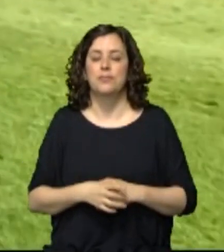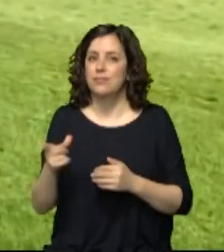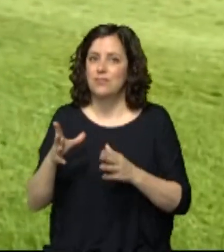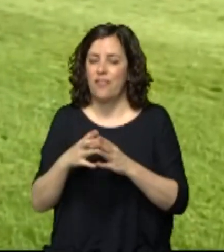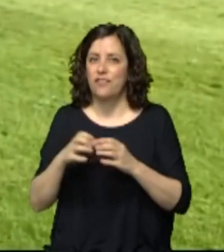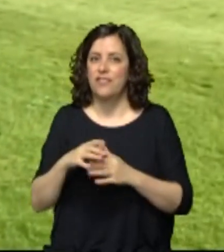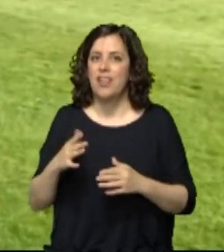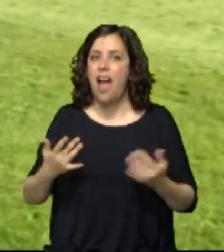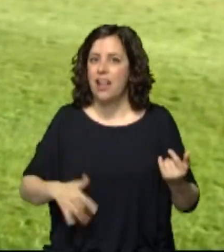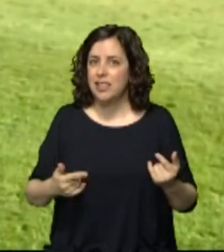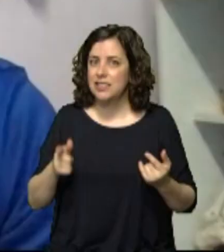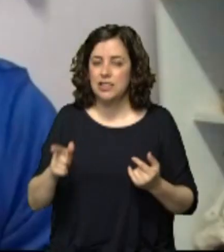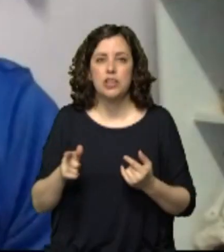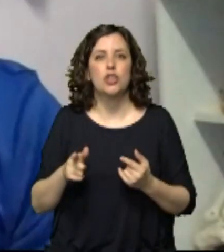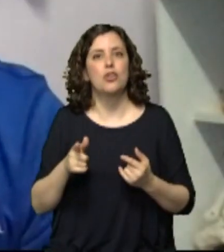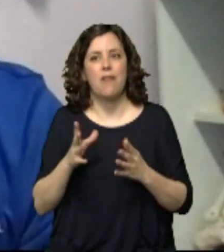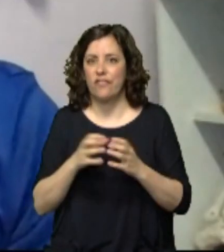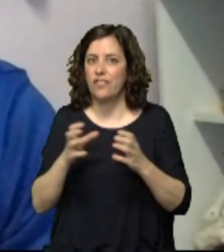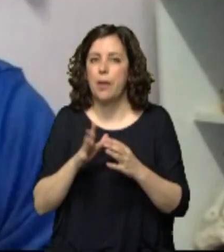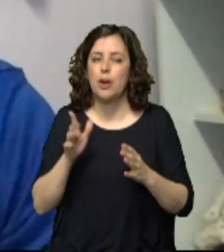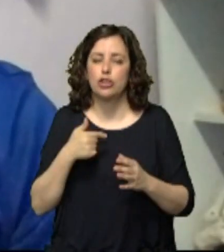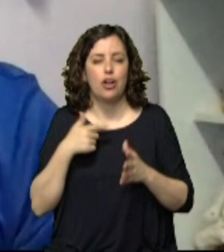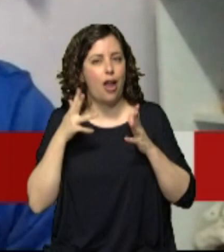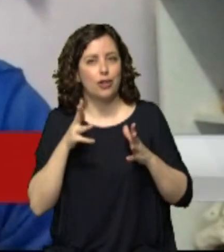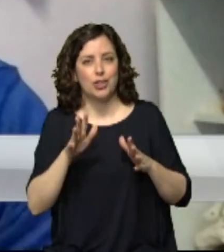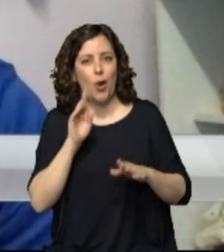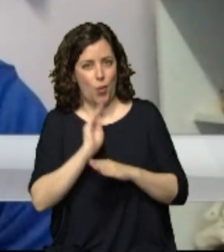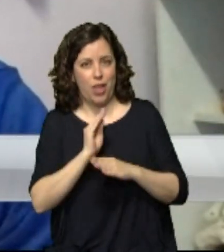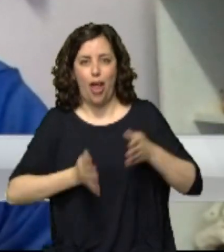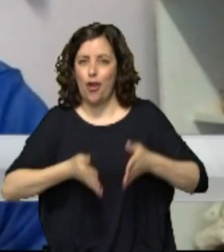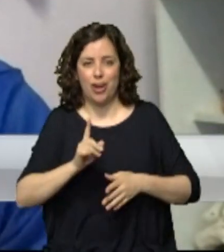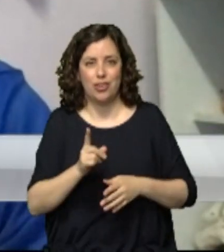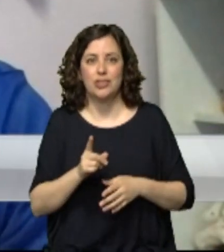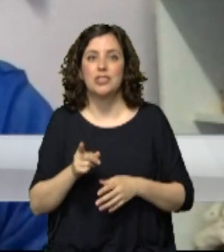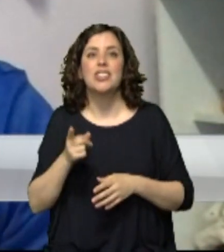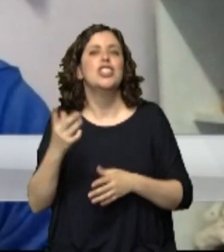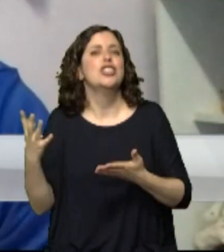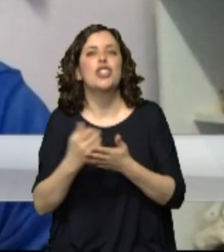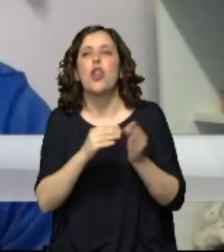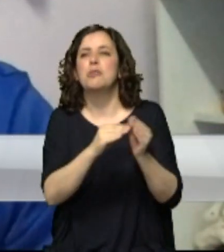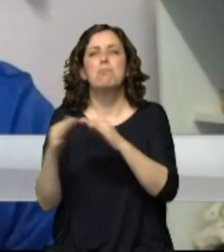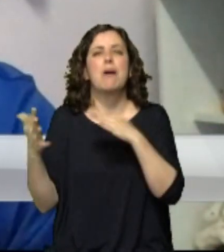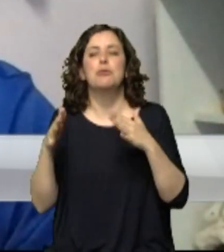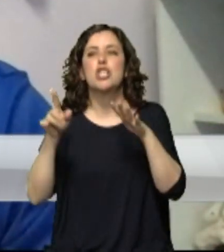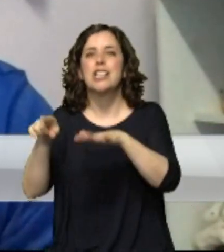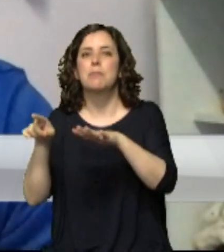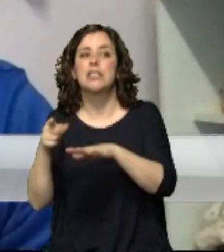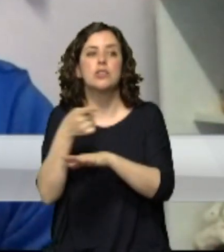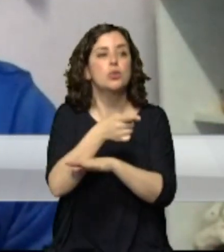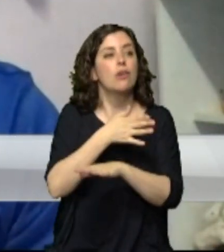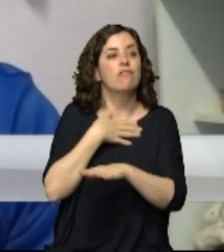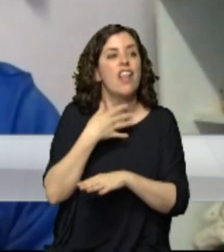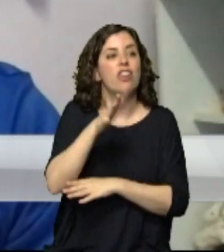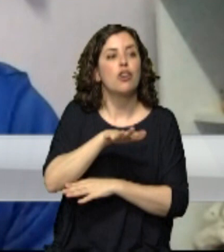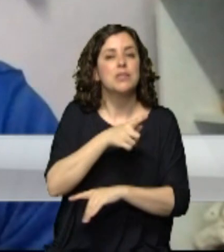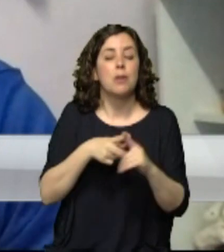él sería partidario de no correr. Todo el mundo ya se recupera en 6 meses, ¿lo quieres hacer 5 meses y medio? Bueno, pues tendrás un riesgo